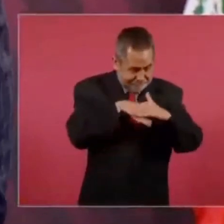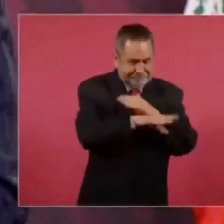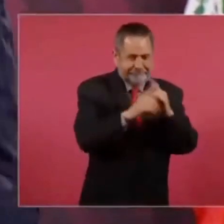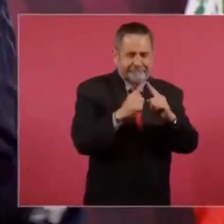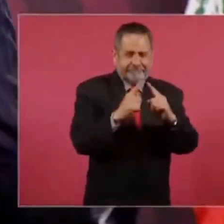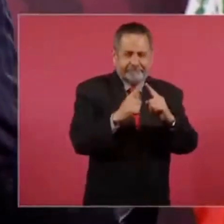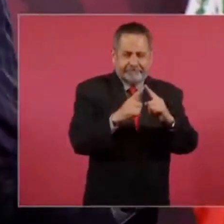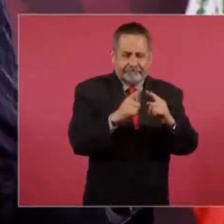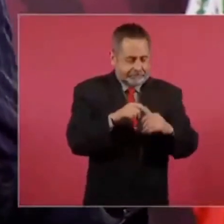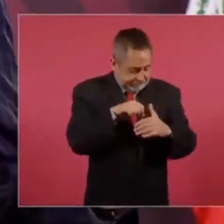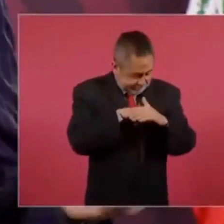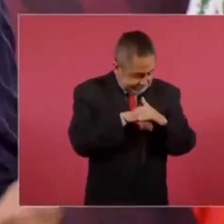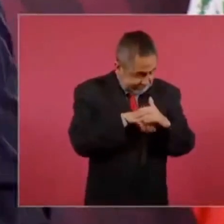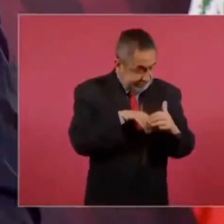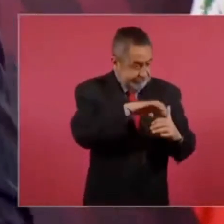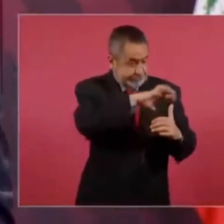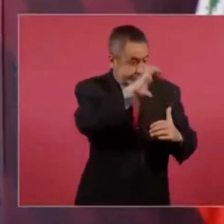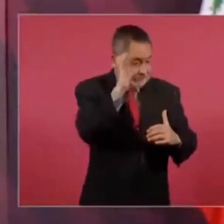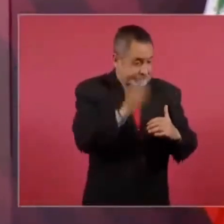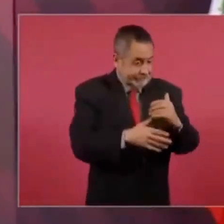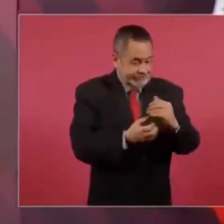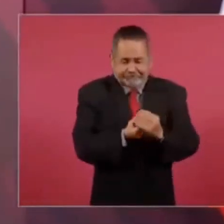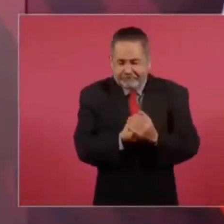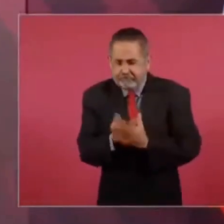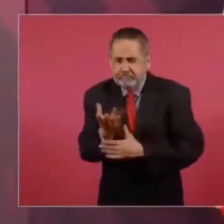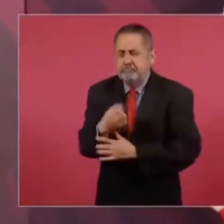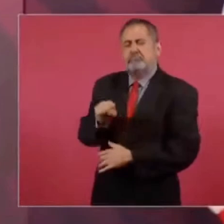Si sale uno de ahí